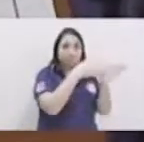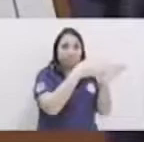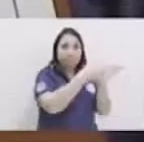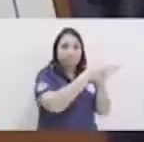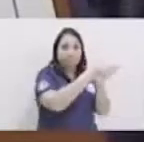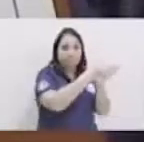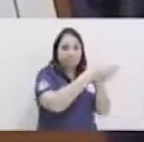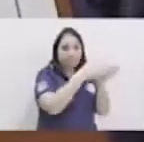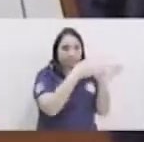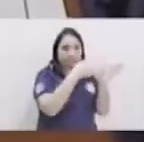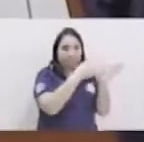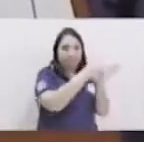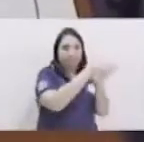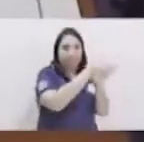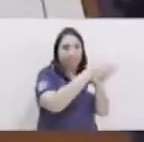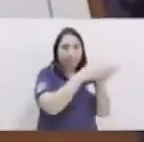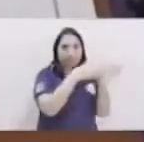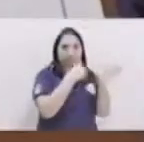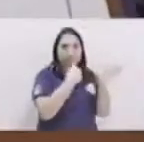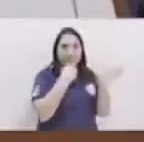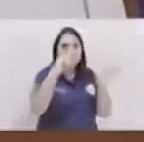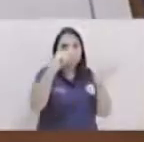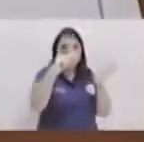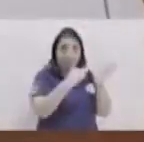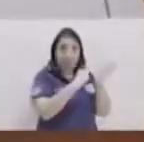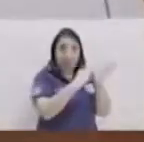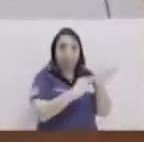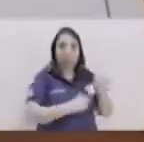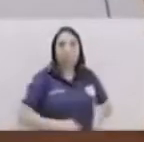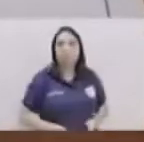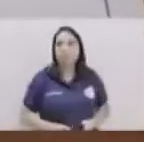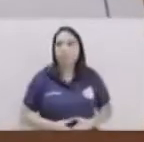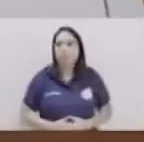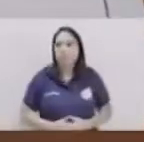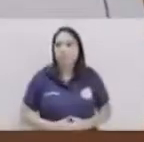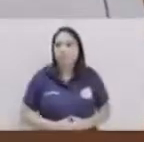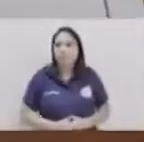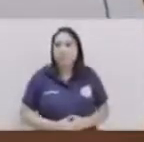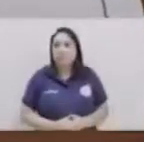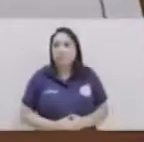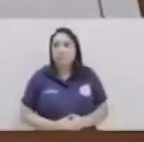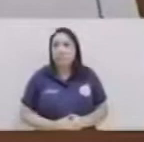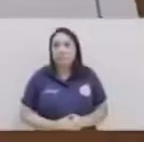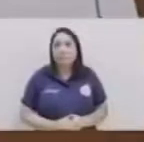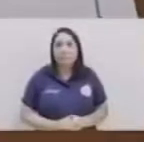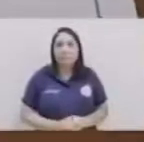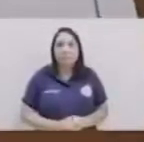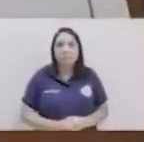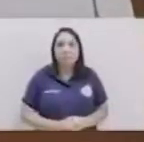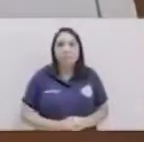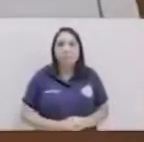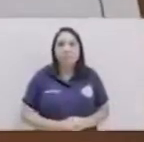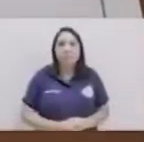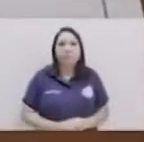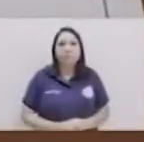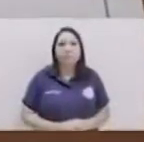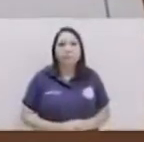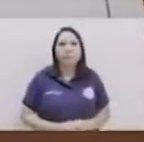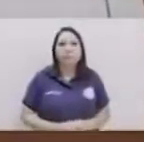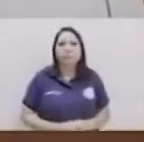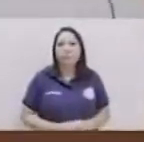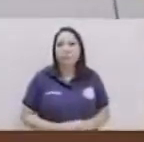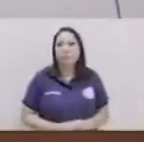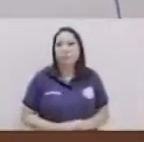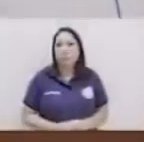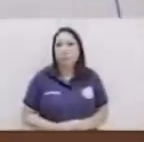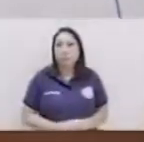ser visibles al espectador. Hay que tratar de ser bastante detallistas, me imagino. Sí.